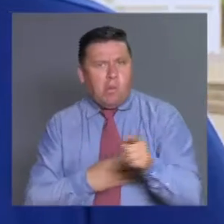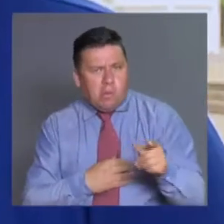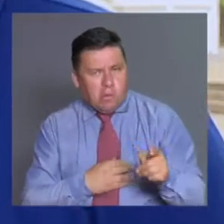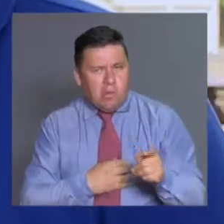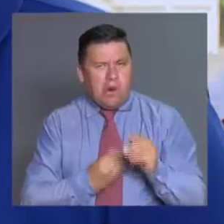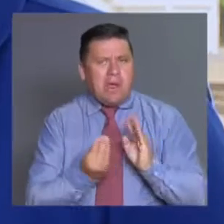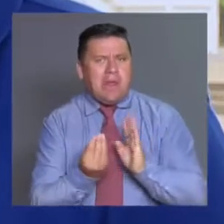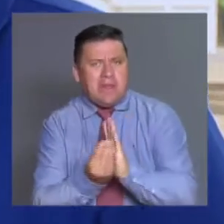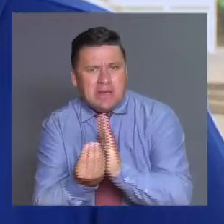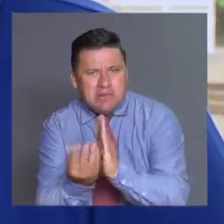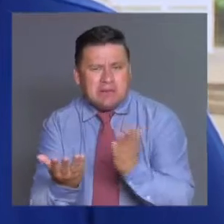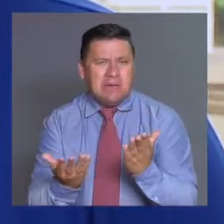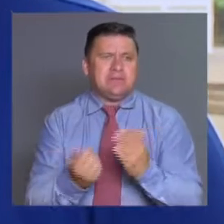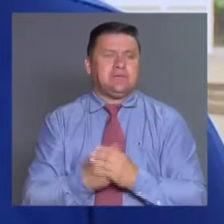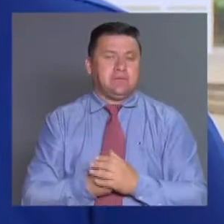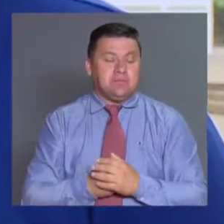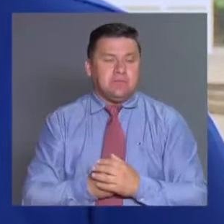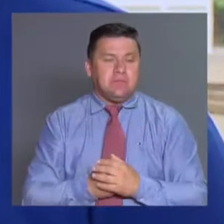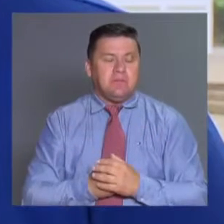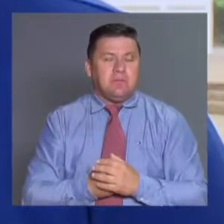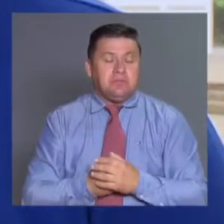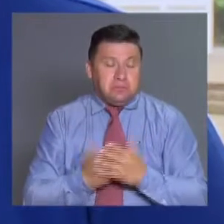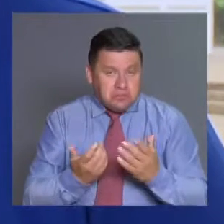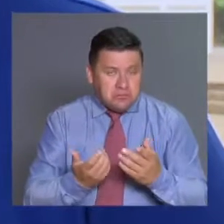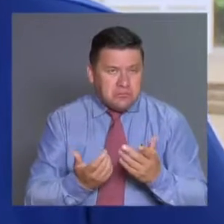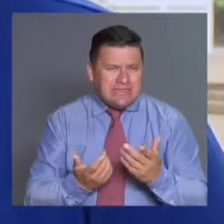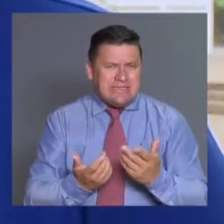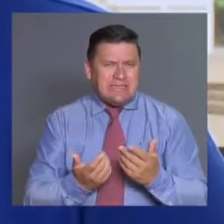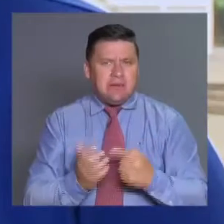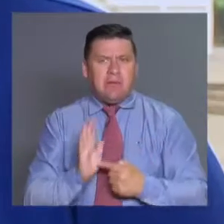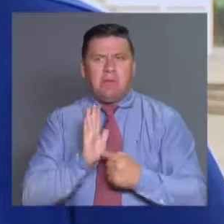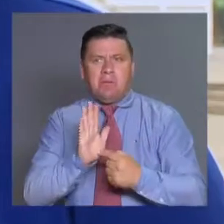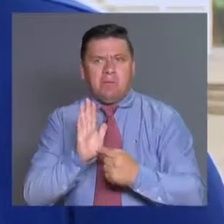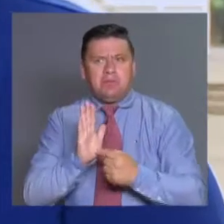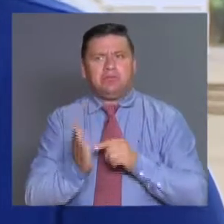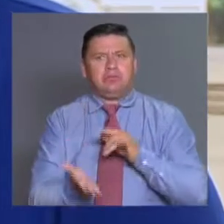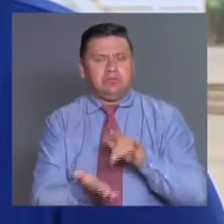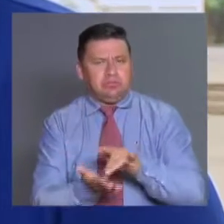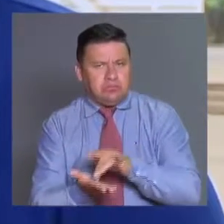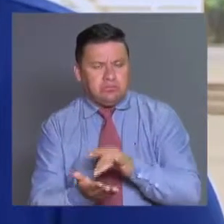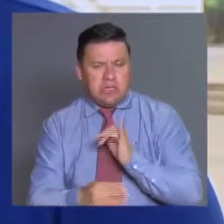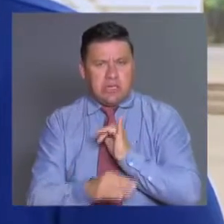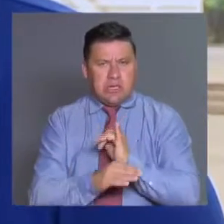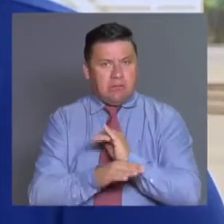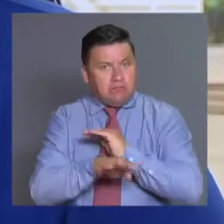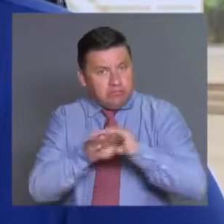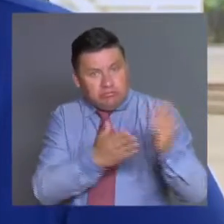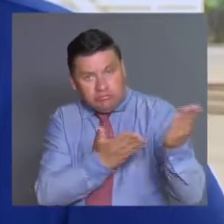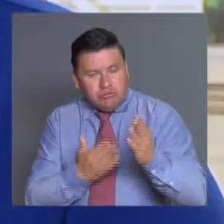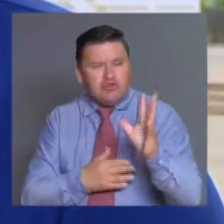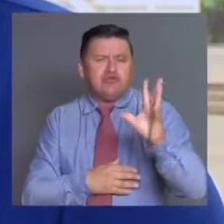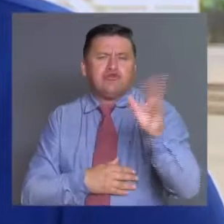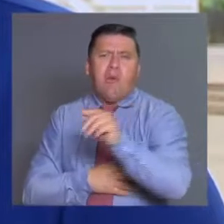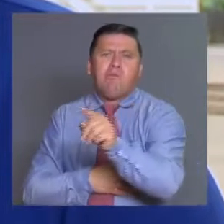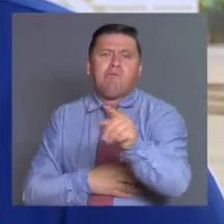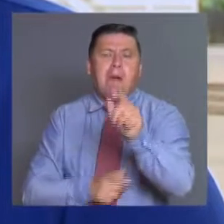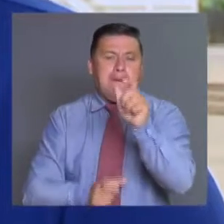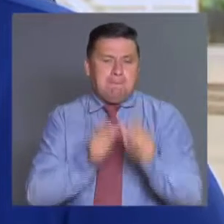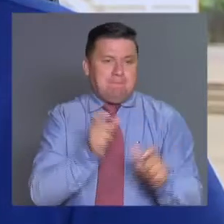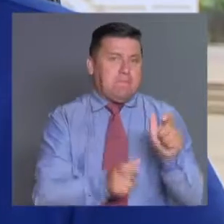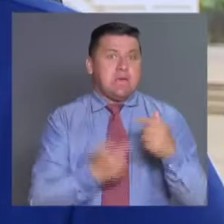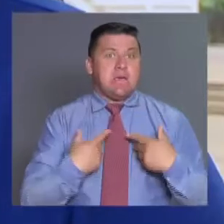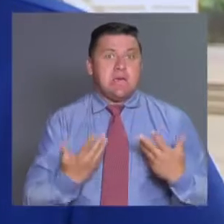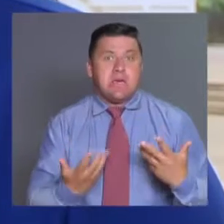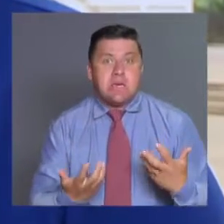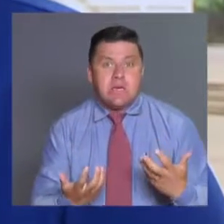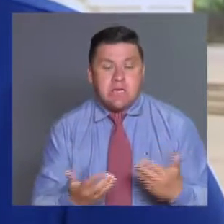desplazados sí que se presenten que hagan parte de nuestra institución y también a todas aquellas personas que